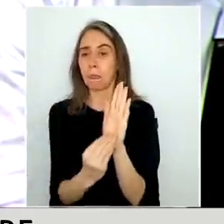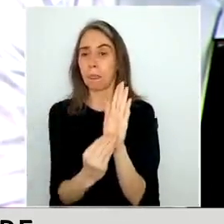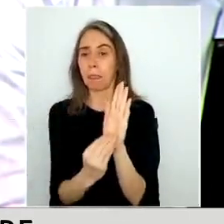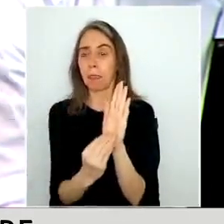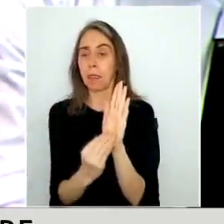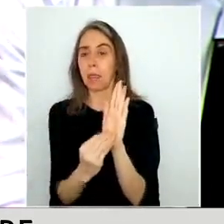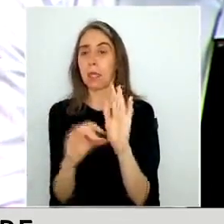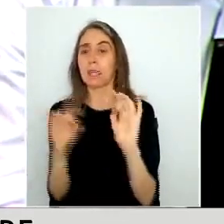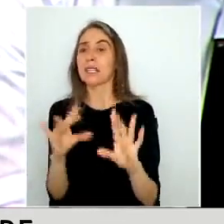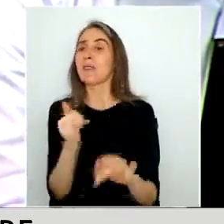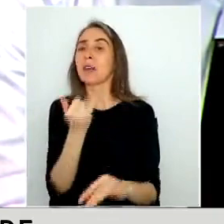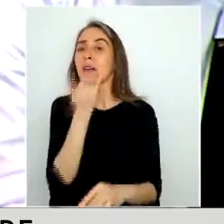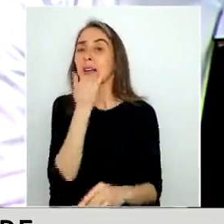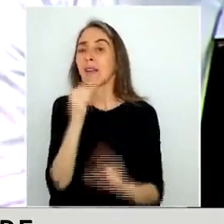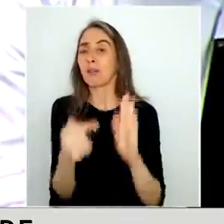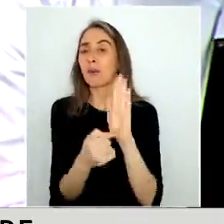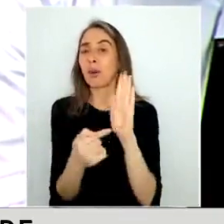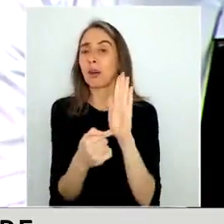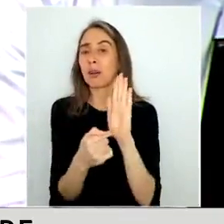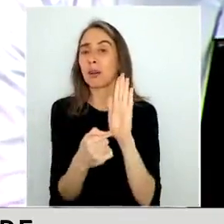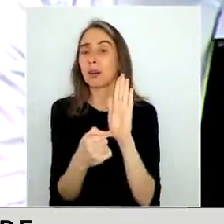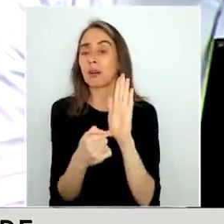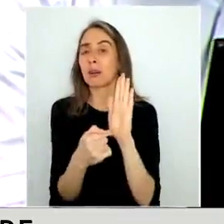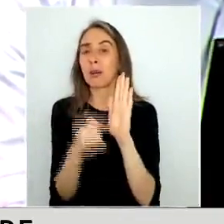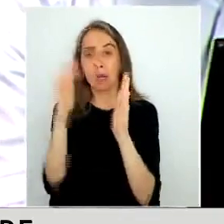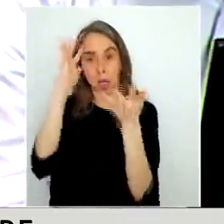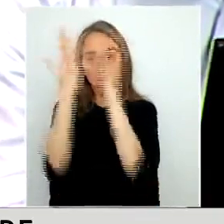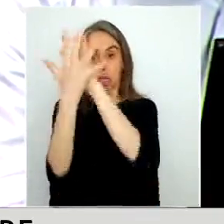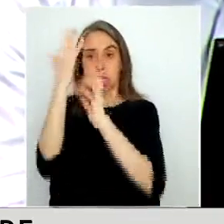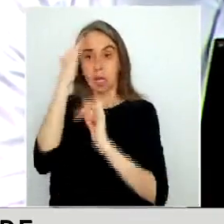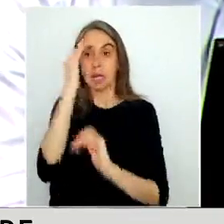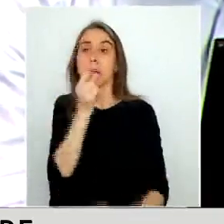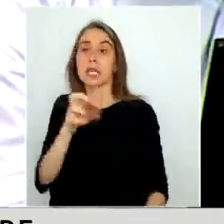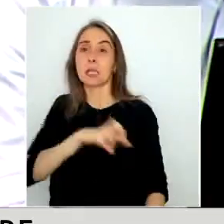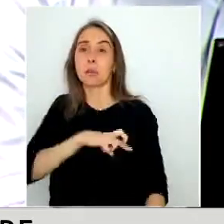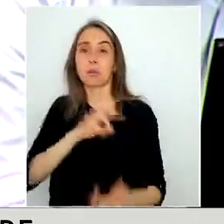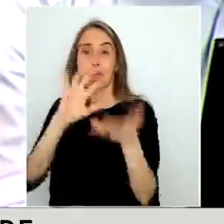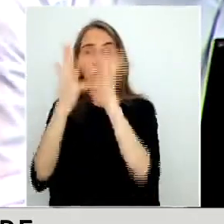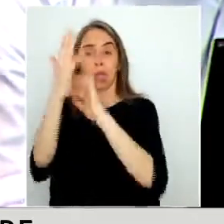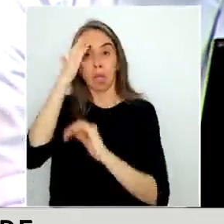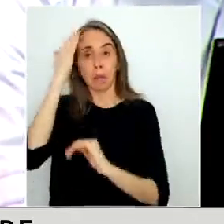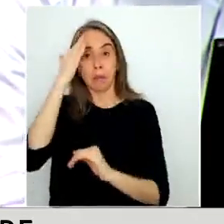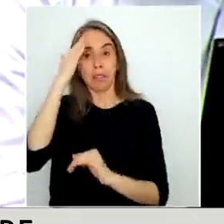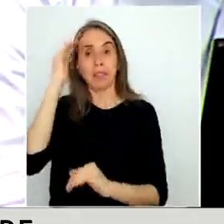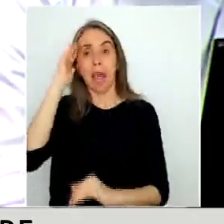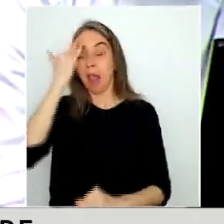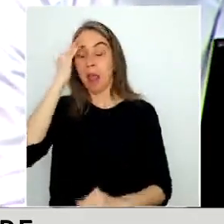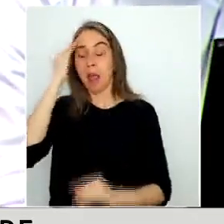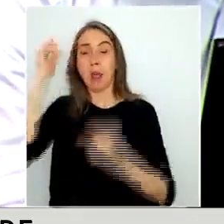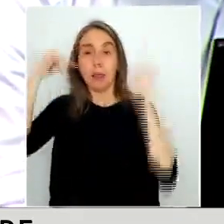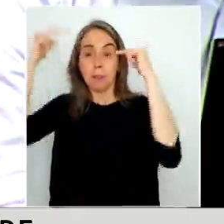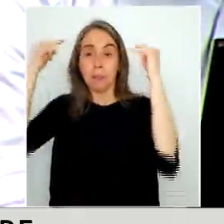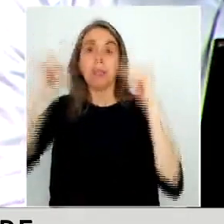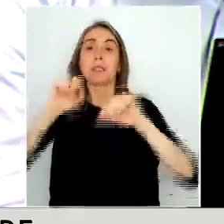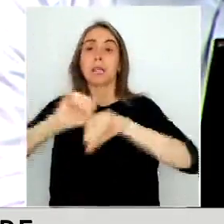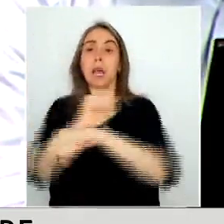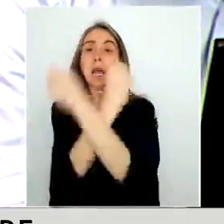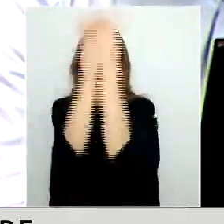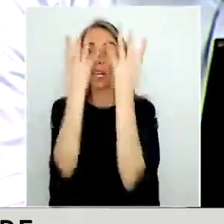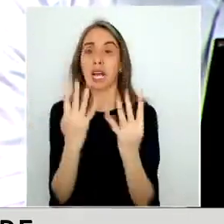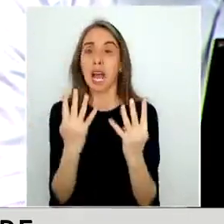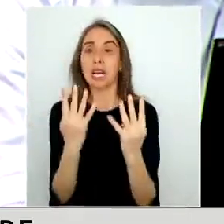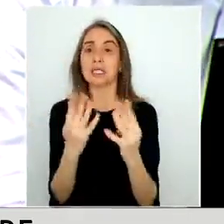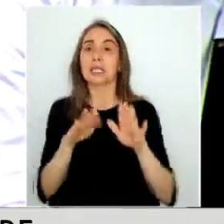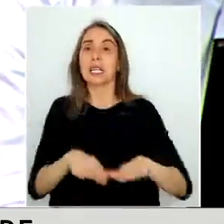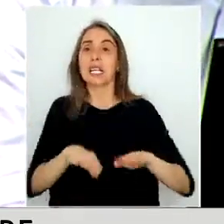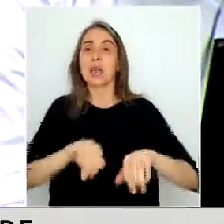erradamente que el enajenado mental un imputado enajenado mental que tiene demencia que está en la cárcel se mantenga en la cárcel